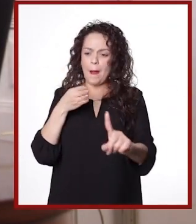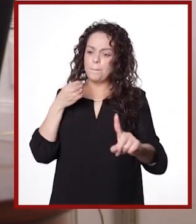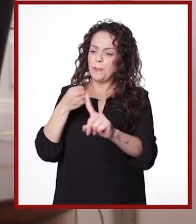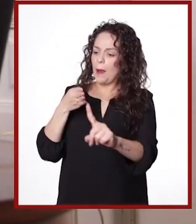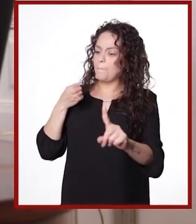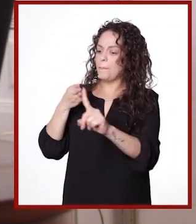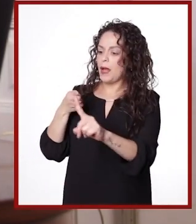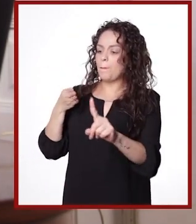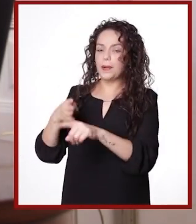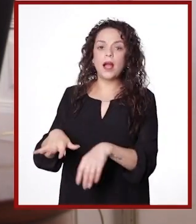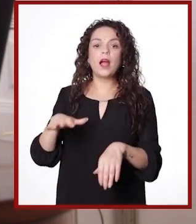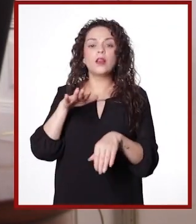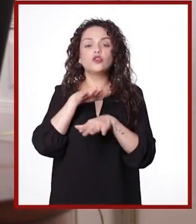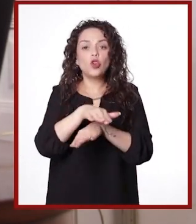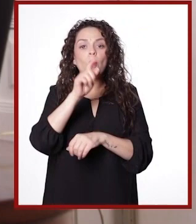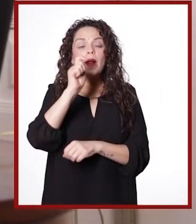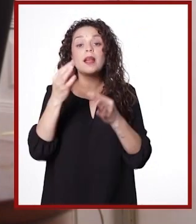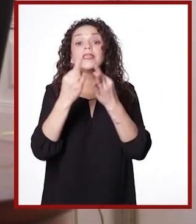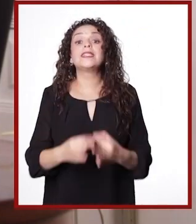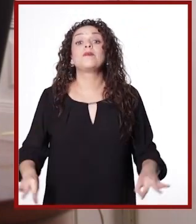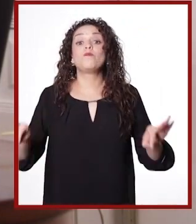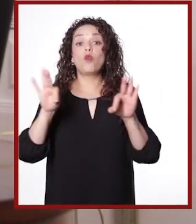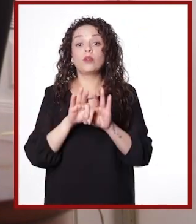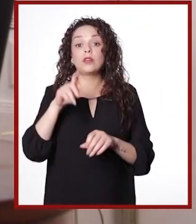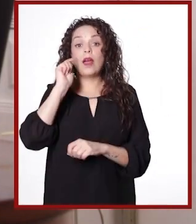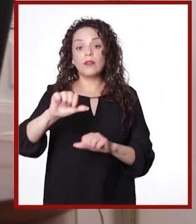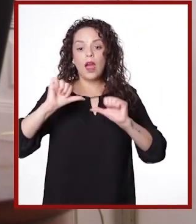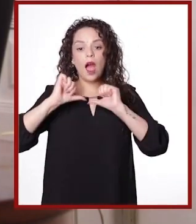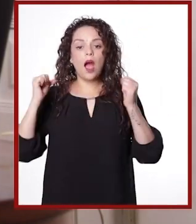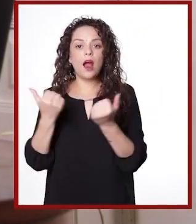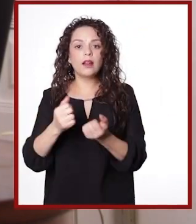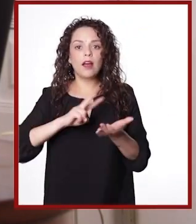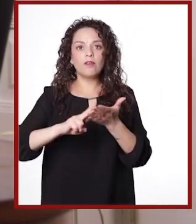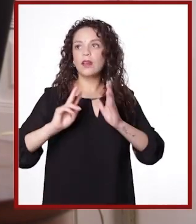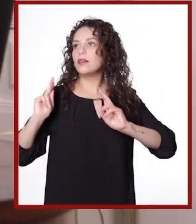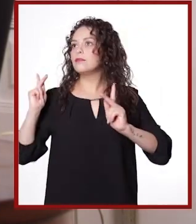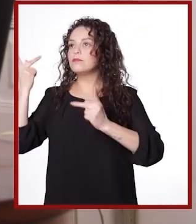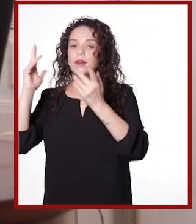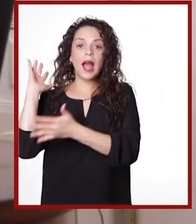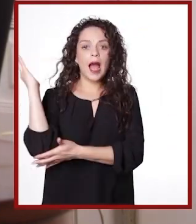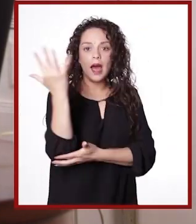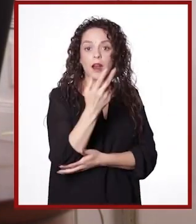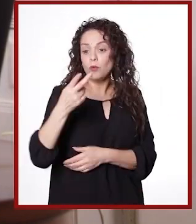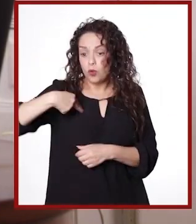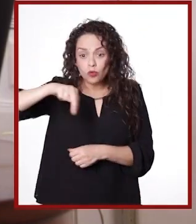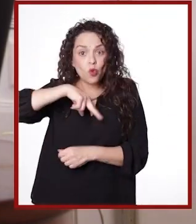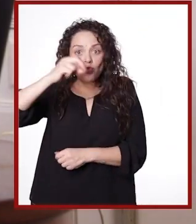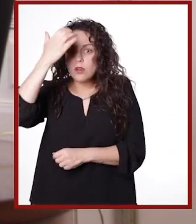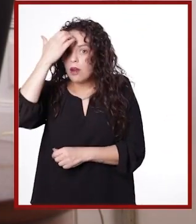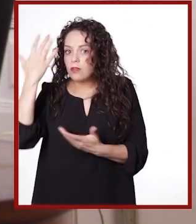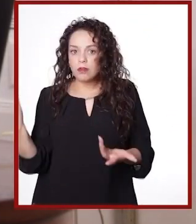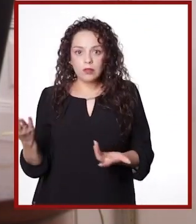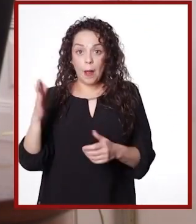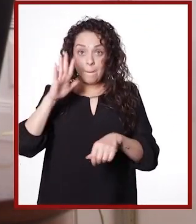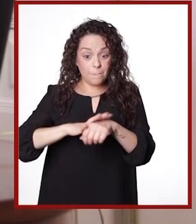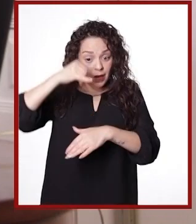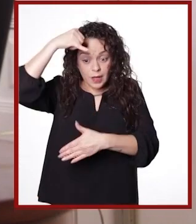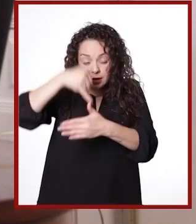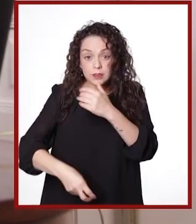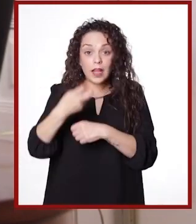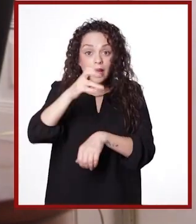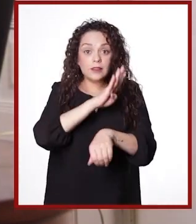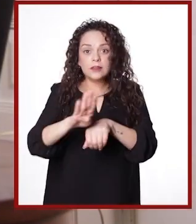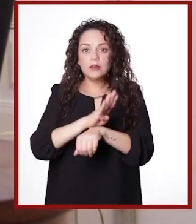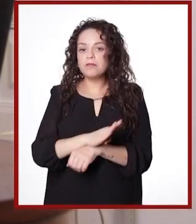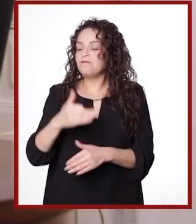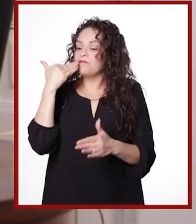relación a la importancia del área verde y que a lo mejor no la conocíamos, ¿sabes? O sea, no conocíamos tan a profundidad estos